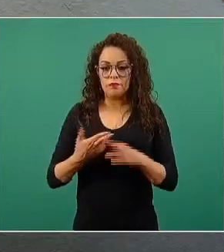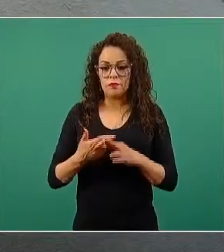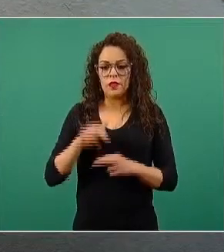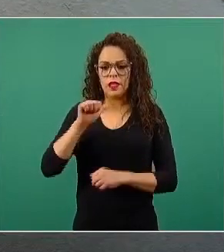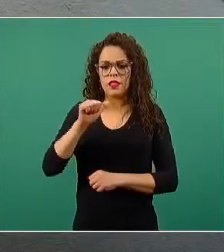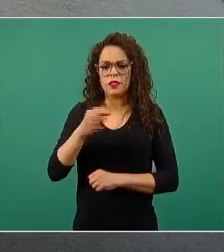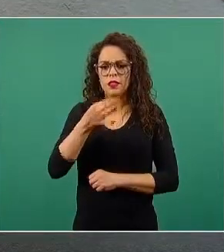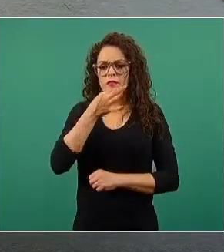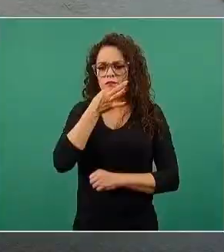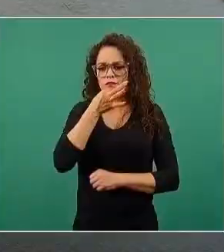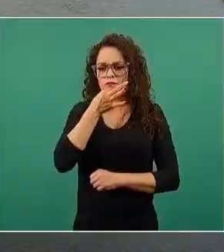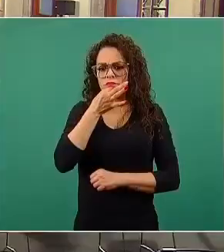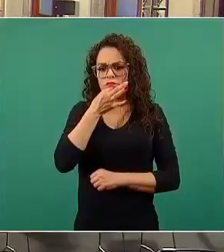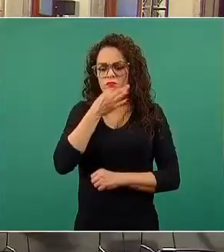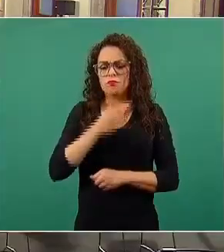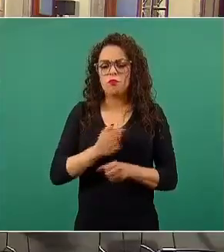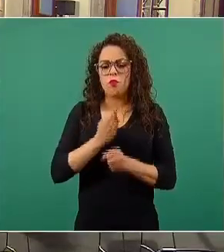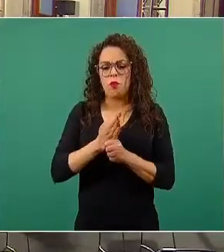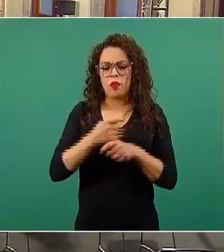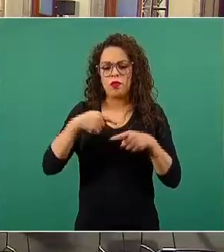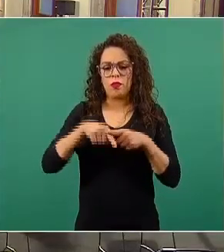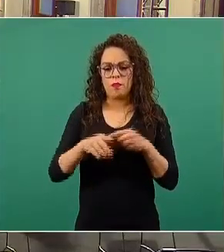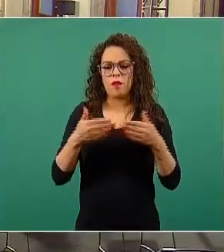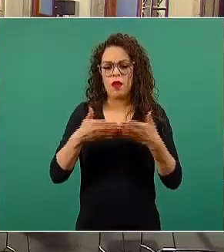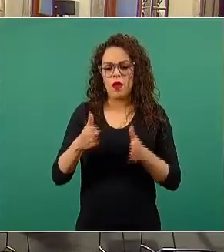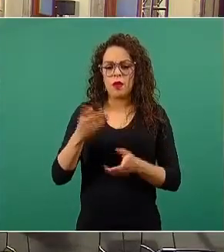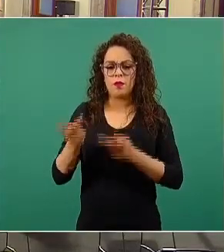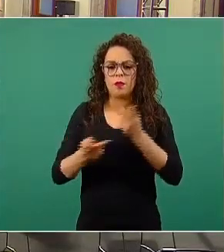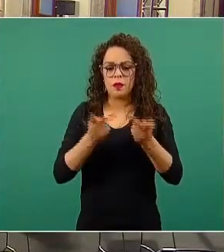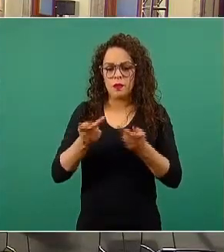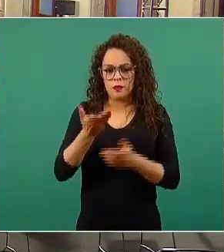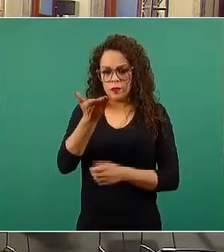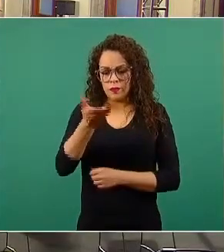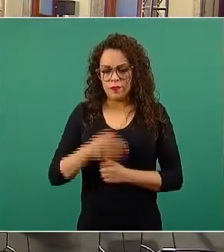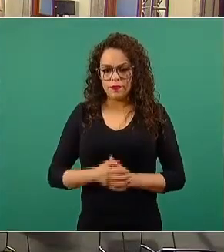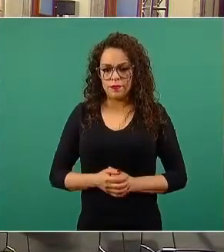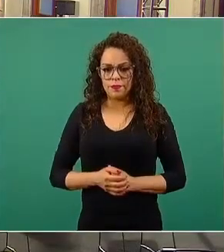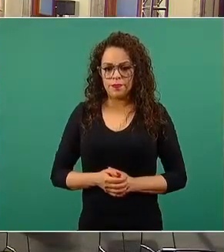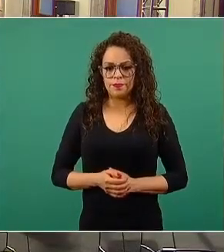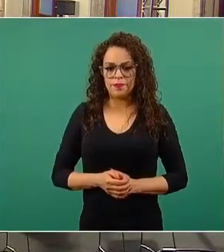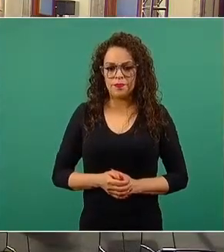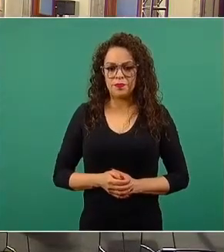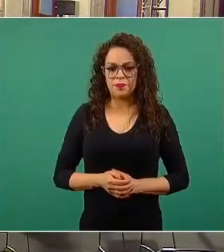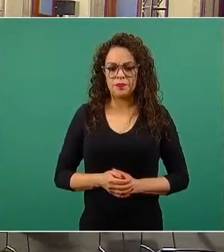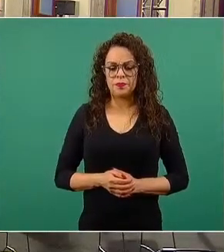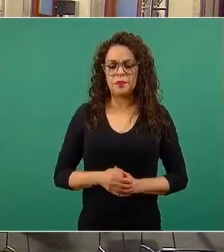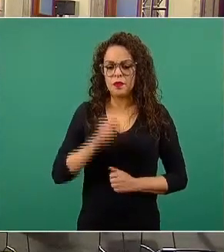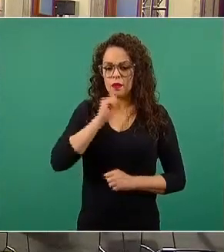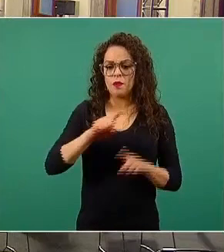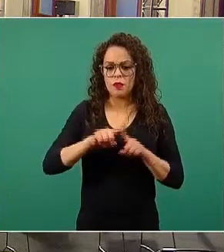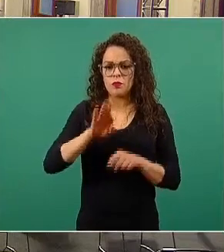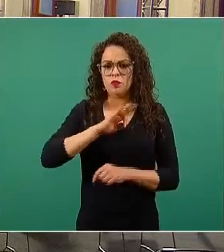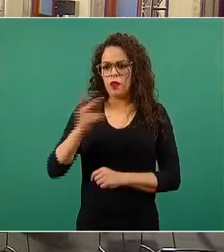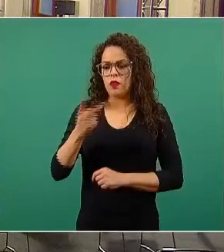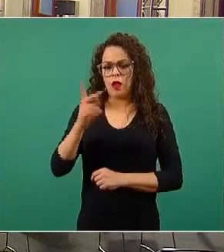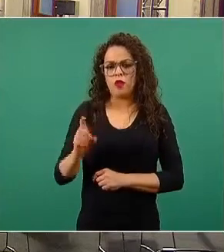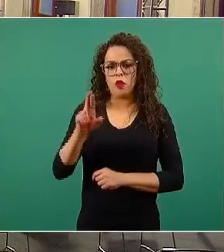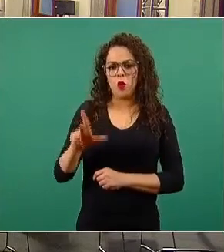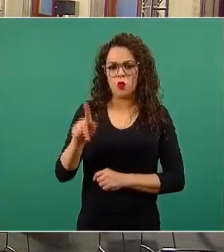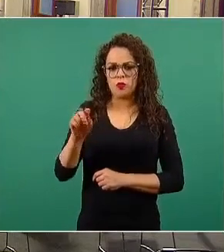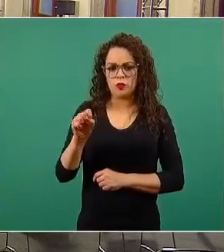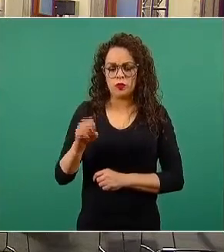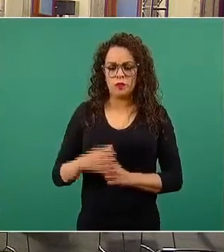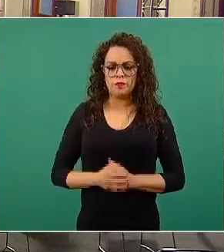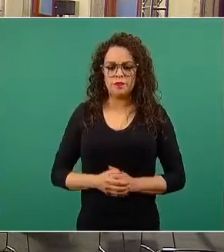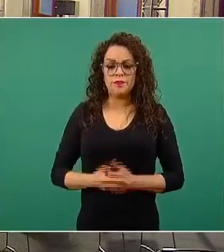entonces vamos a abrir a preguntas y comentarios y ponemos a disposición también la amable participación del doctor Lutzo. Vamos a abrir con